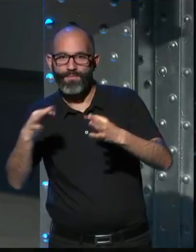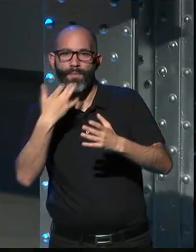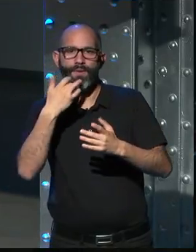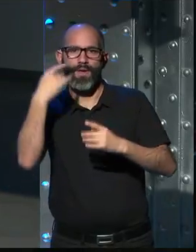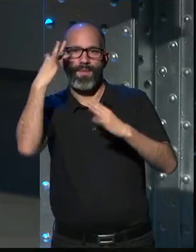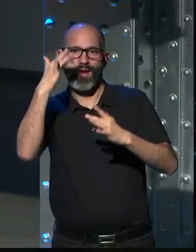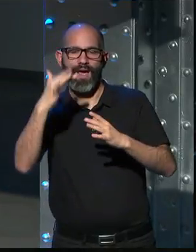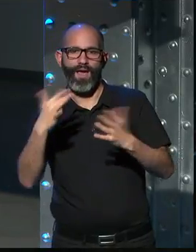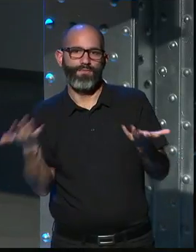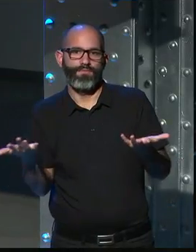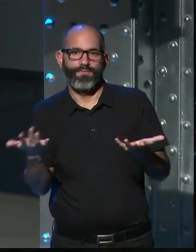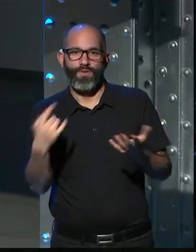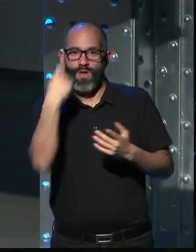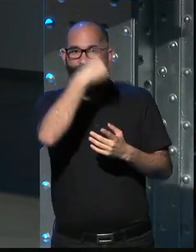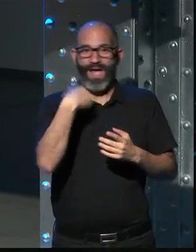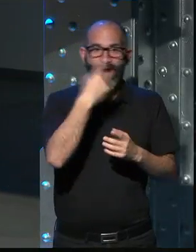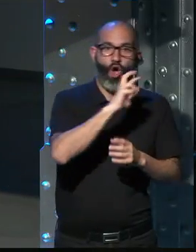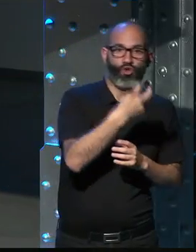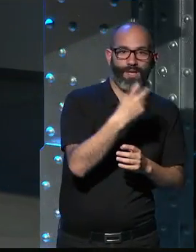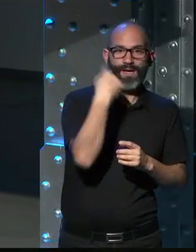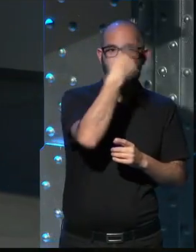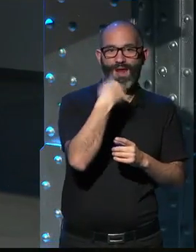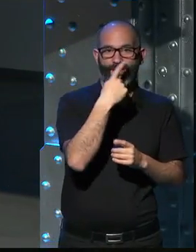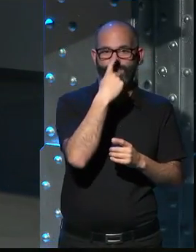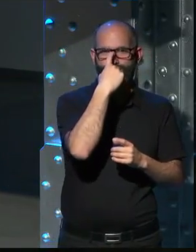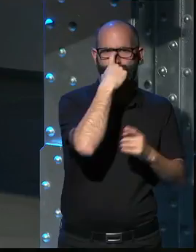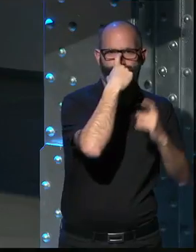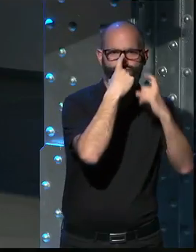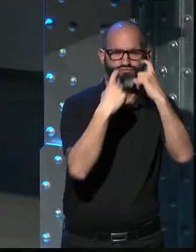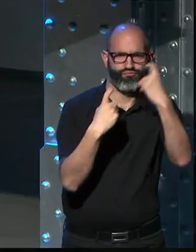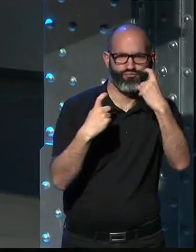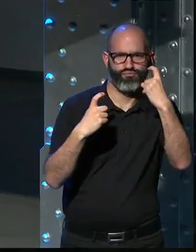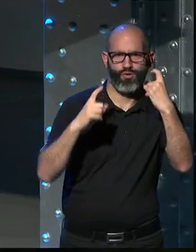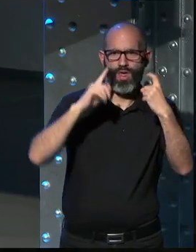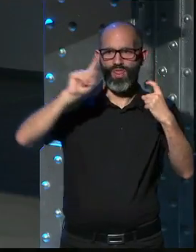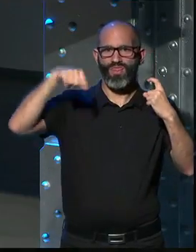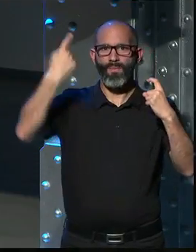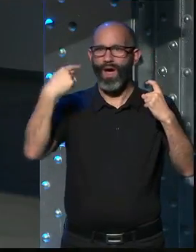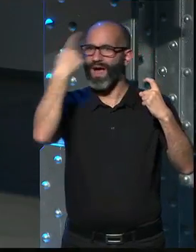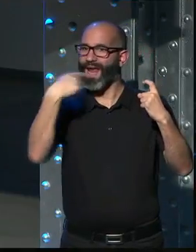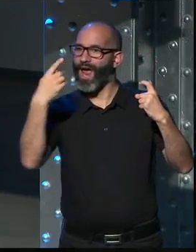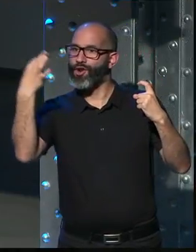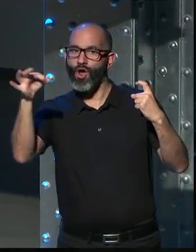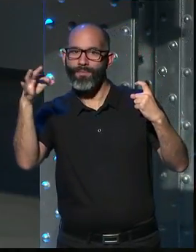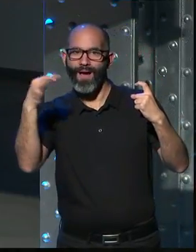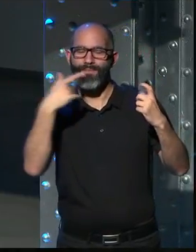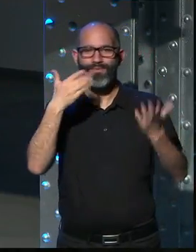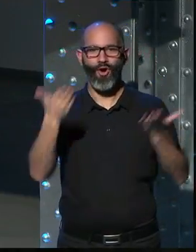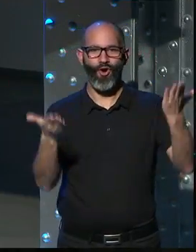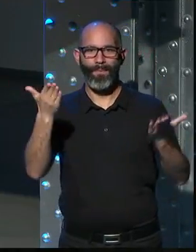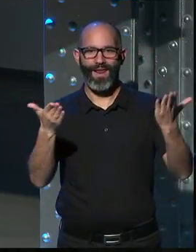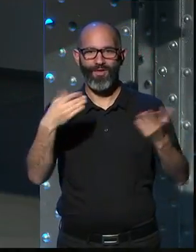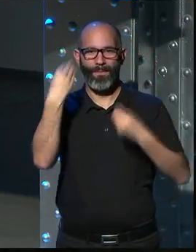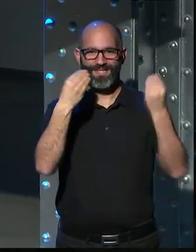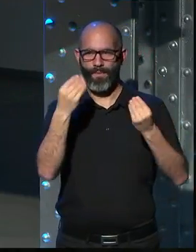cara que tiene una nariz que es grande, si vemos que la cara siguiente tiene una nariz de tamaño normal, en comparación nos va a parecer